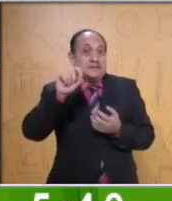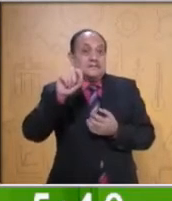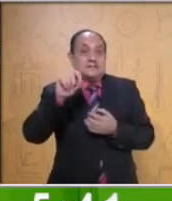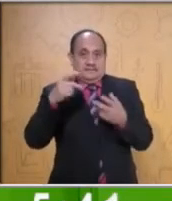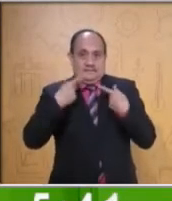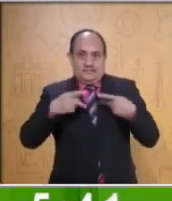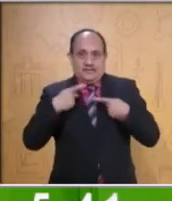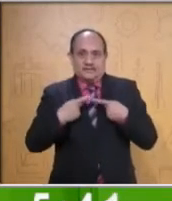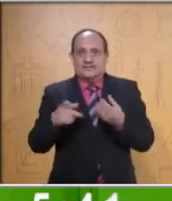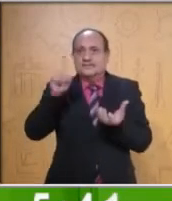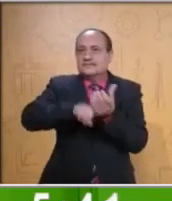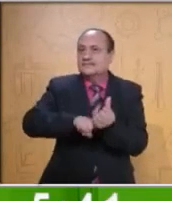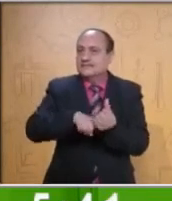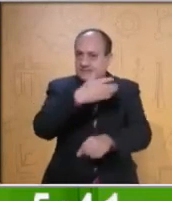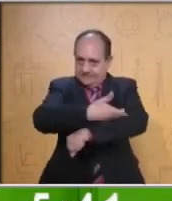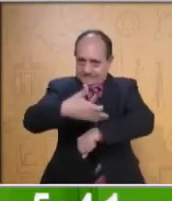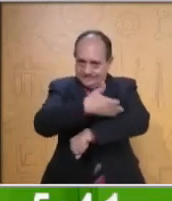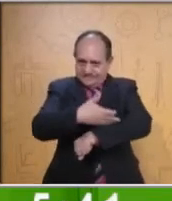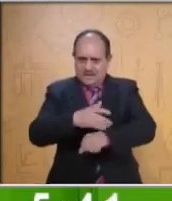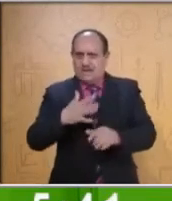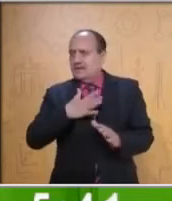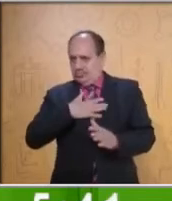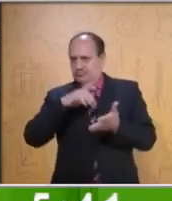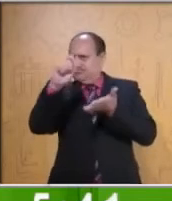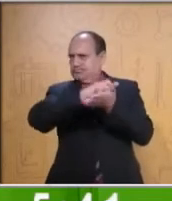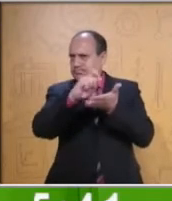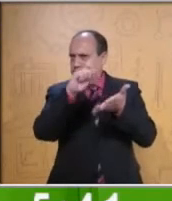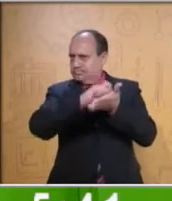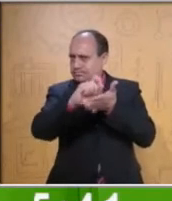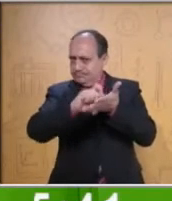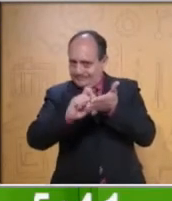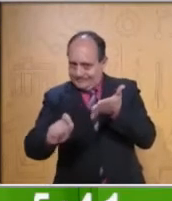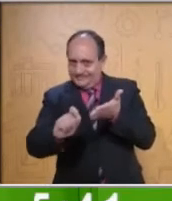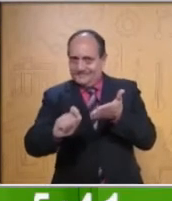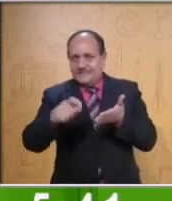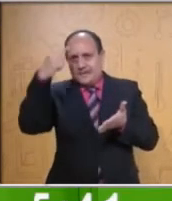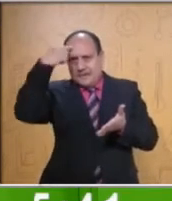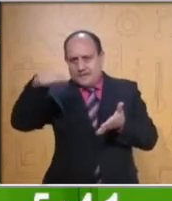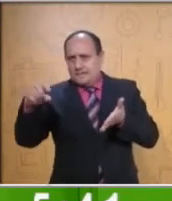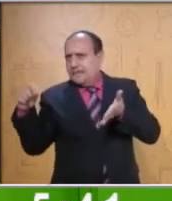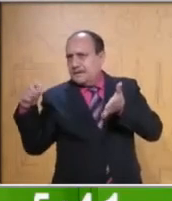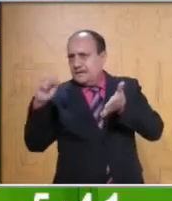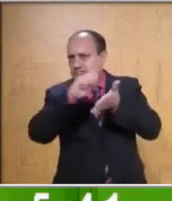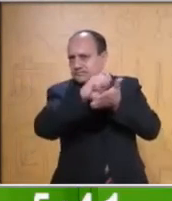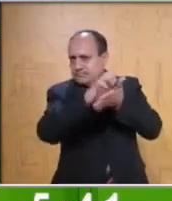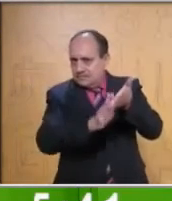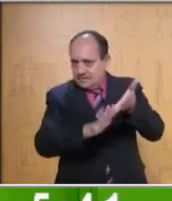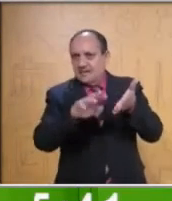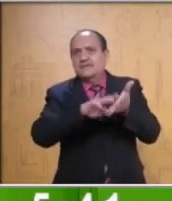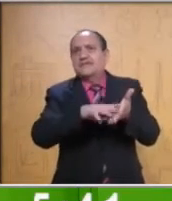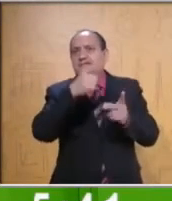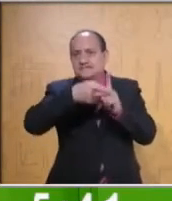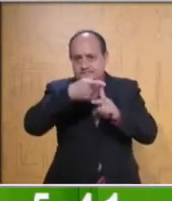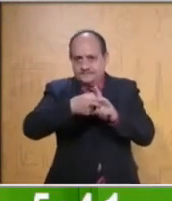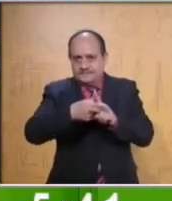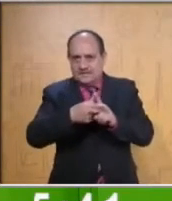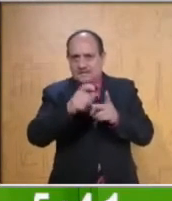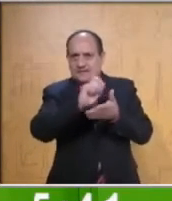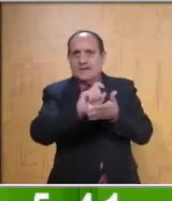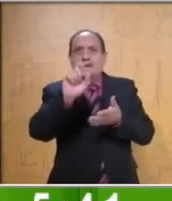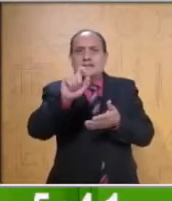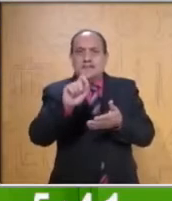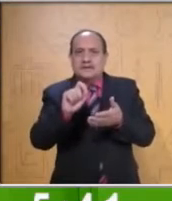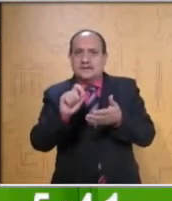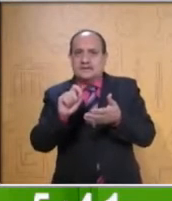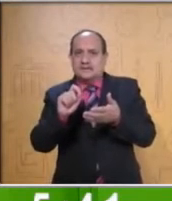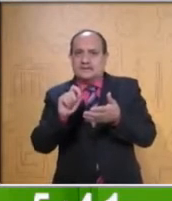¿sí? Yo puse ese dato para poder establecer el problema. Aquí yo puse este 20, el cual yo voy a